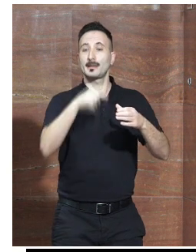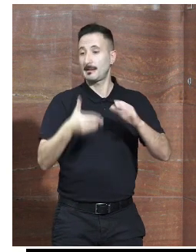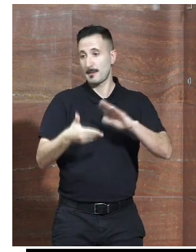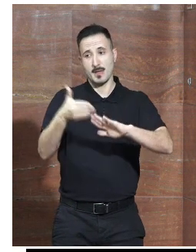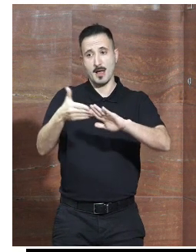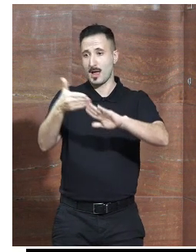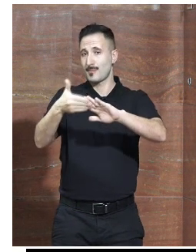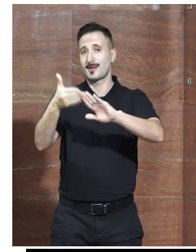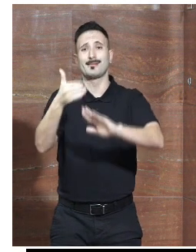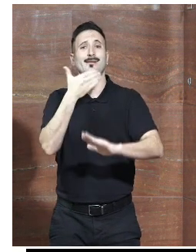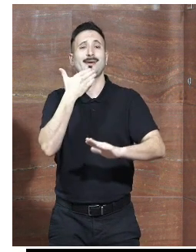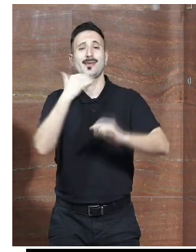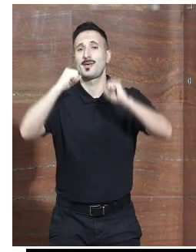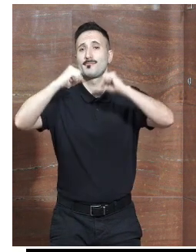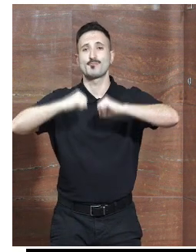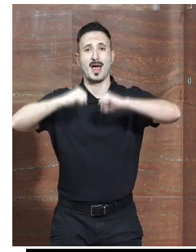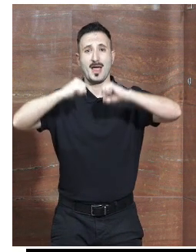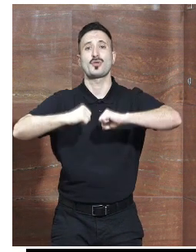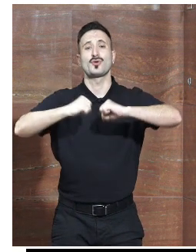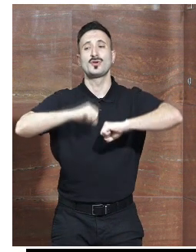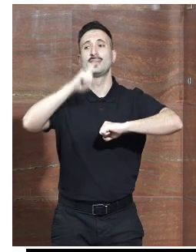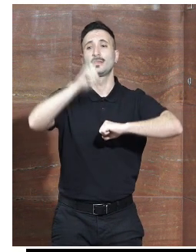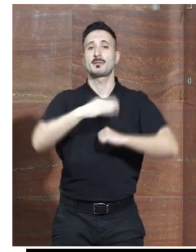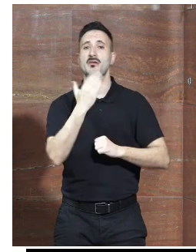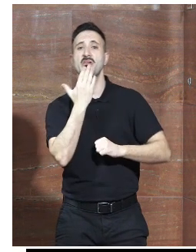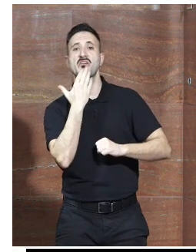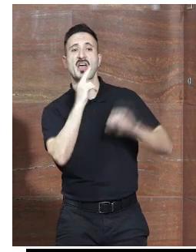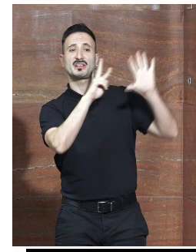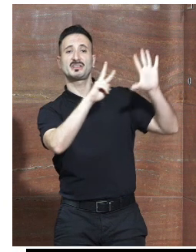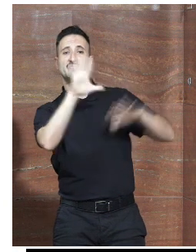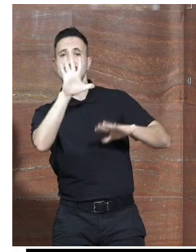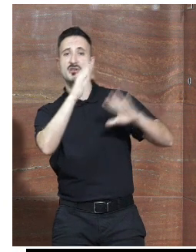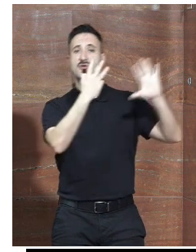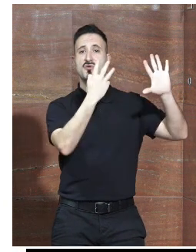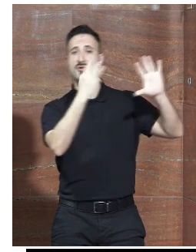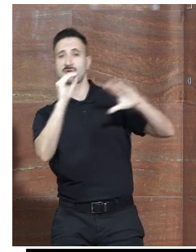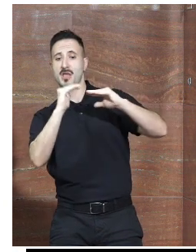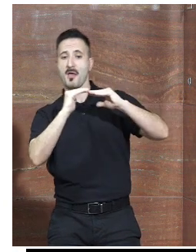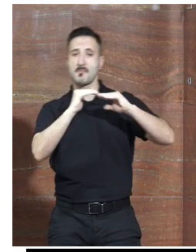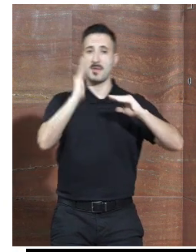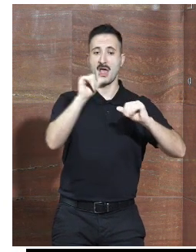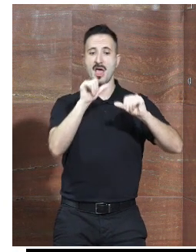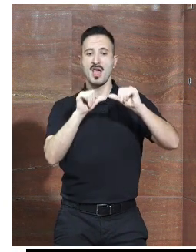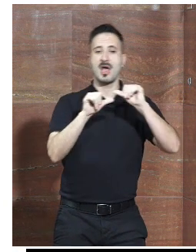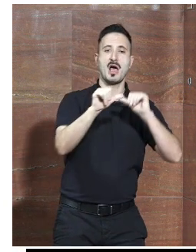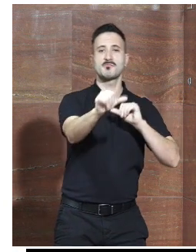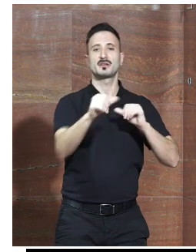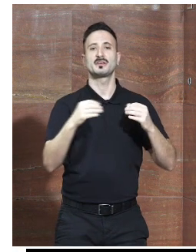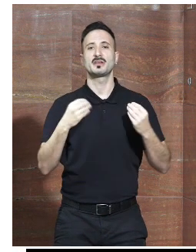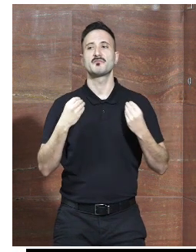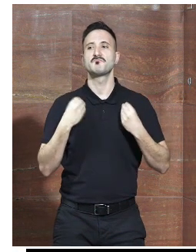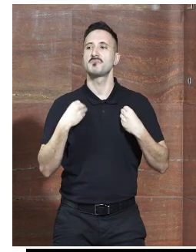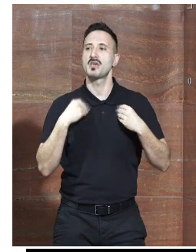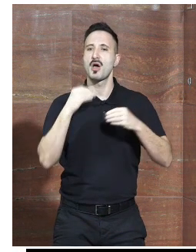una edad avanzada, esperemos llegar a esa edad, a partir de los 75, 80 años, y tendremos la posibilidad de disfrutar más de la ciudad, o sea, de